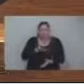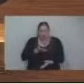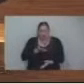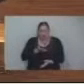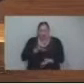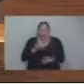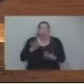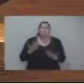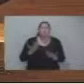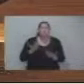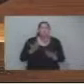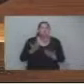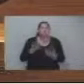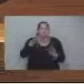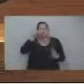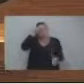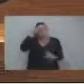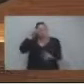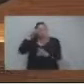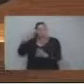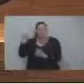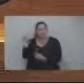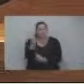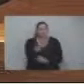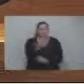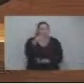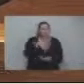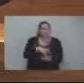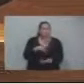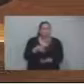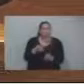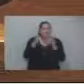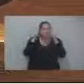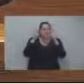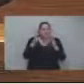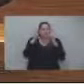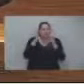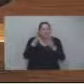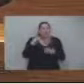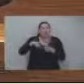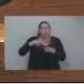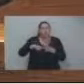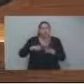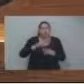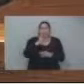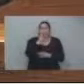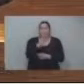lo suficientemente precisas en algunos casos para tratar de llamar a las cosas por su nombre.